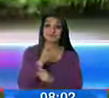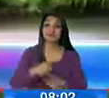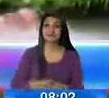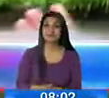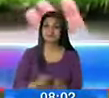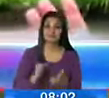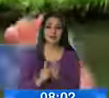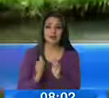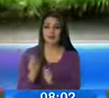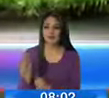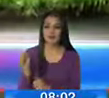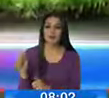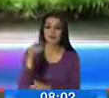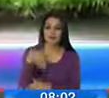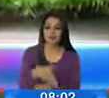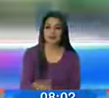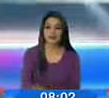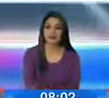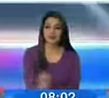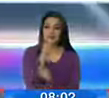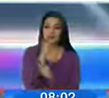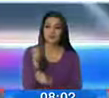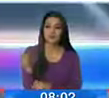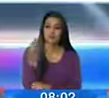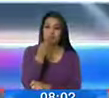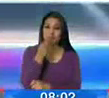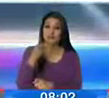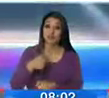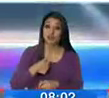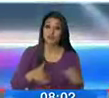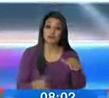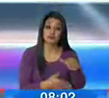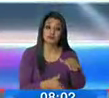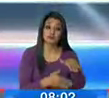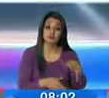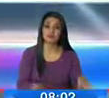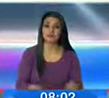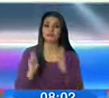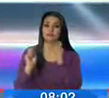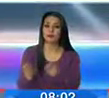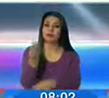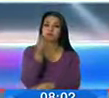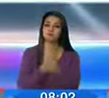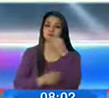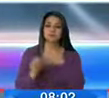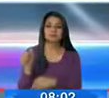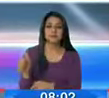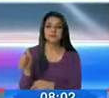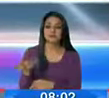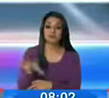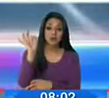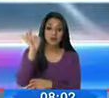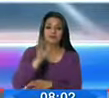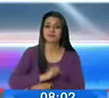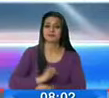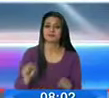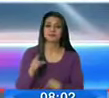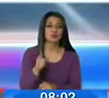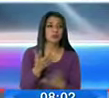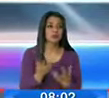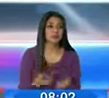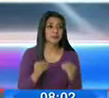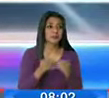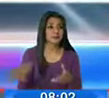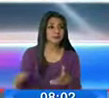cada uno pesca su comida, se puede decir. Nosotros les damos preparando y o sea, cada uno a su suerte el que salga. Y el que quiere puede